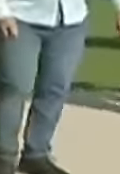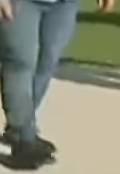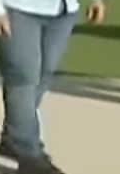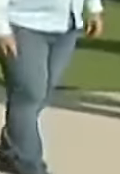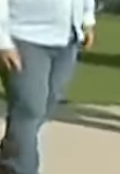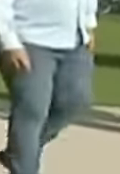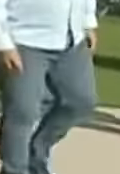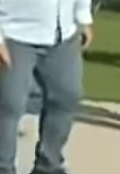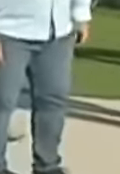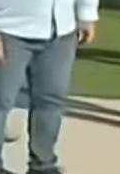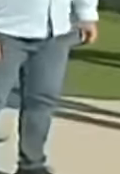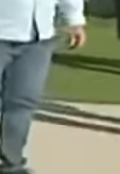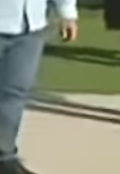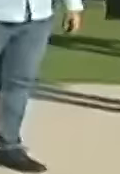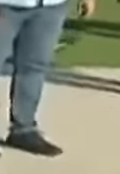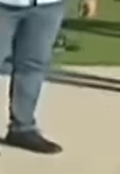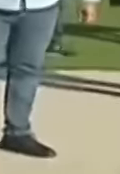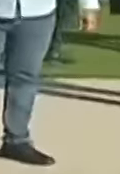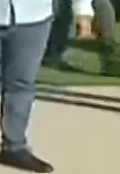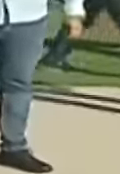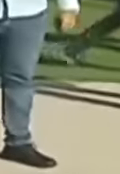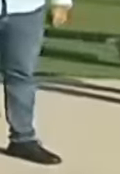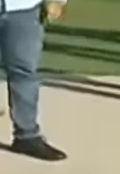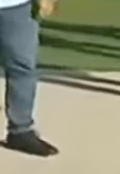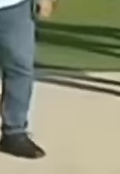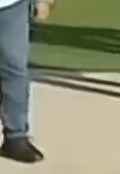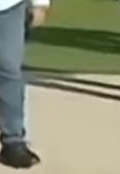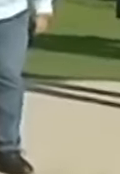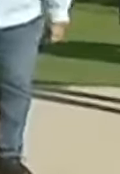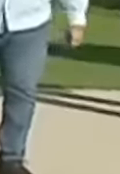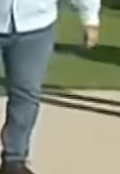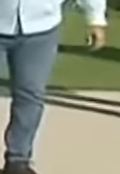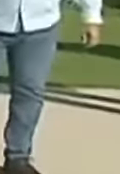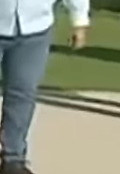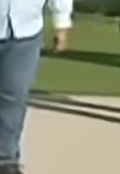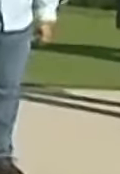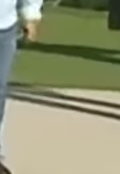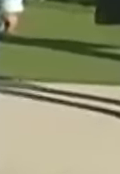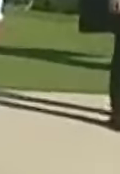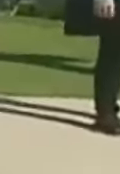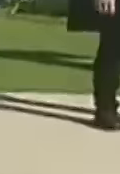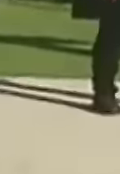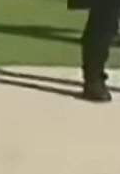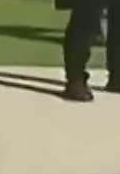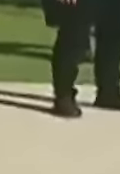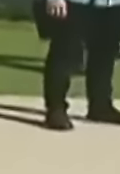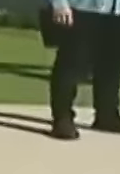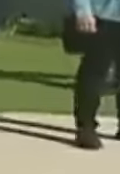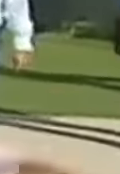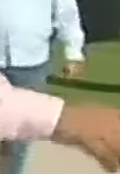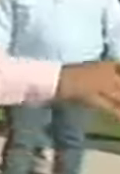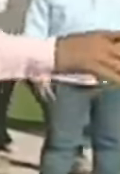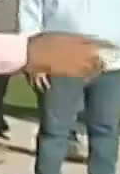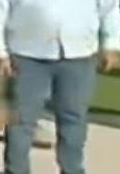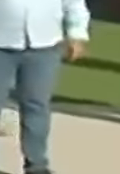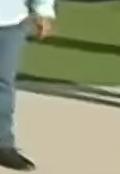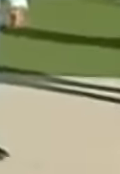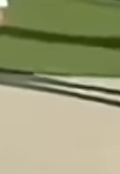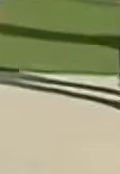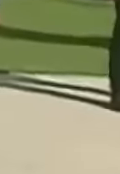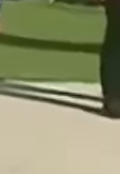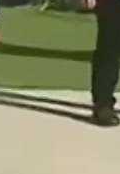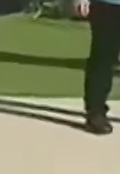obras civiles, desde el terminal de pasajeros hasta el círculo militar de Mamo, que integran planes turísticos